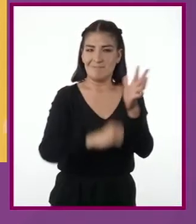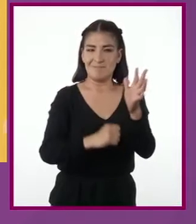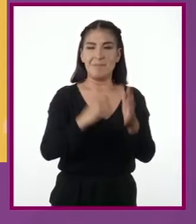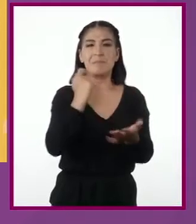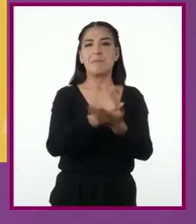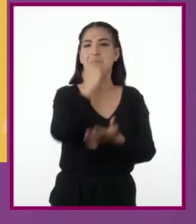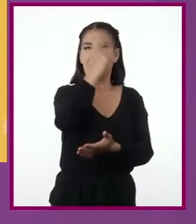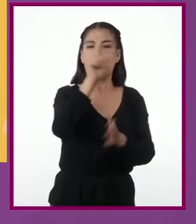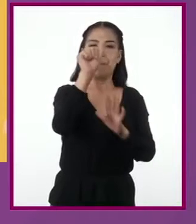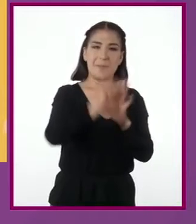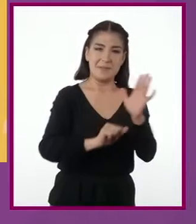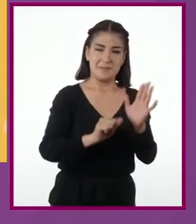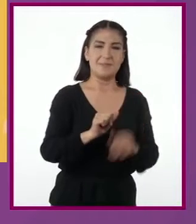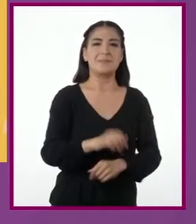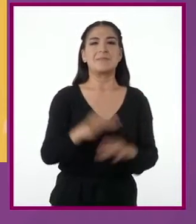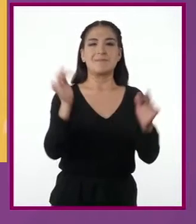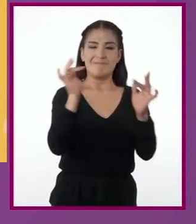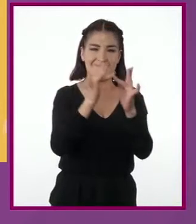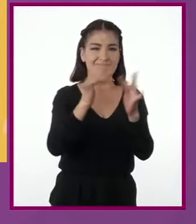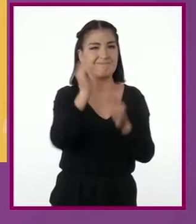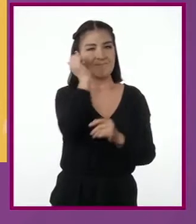al pago mensual de telefonía.